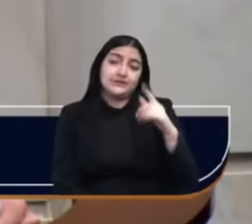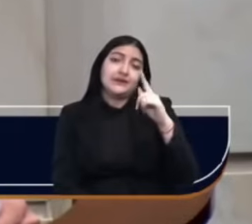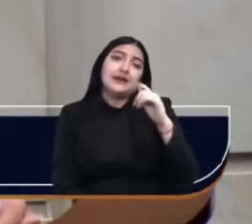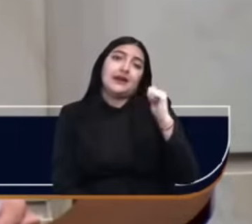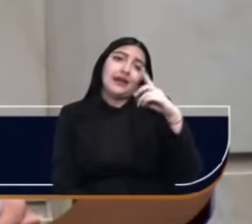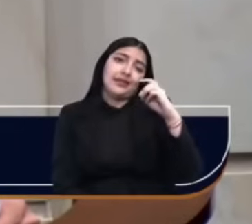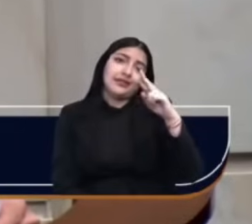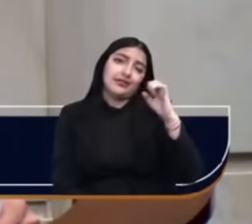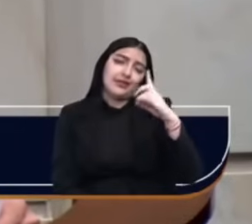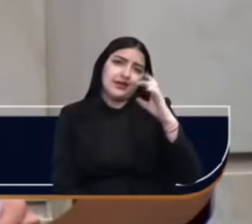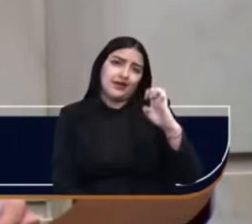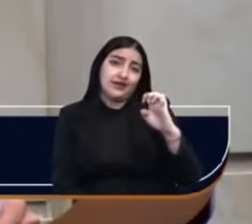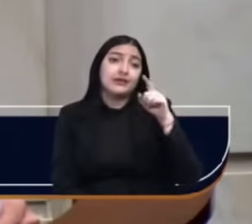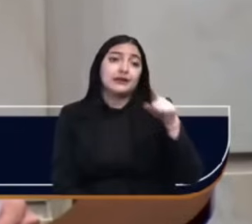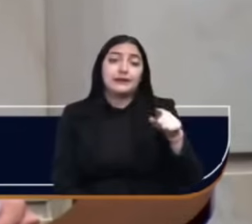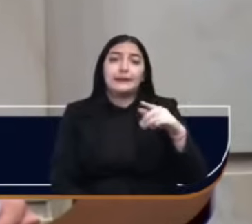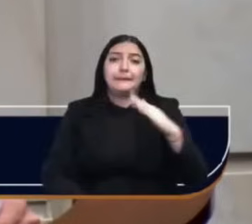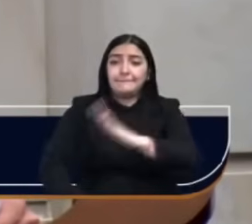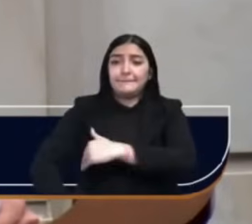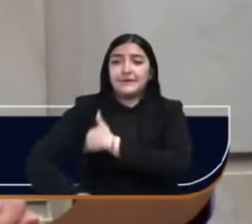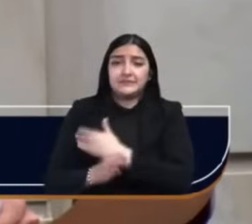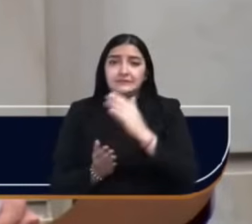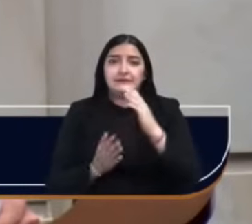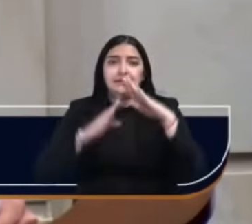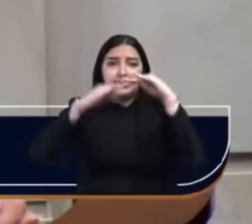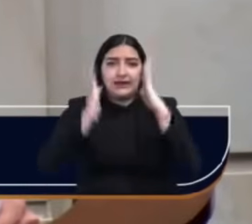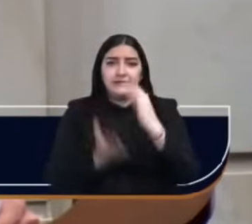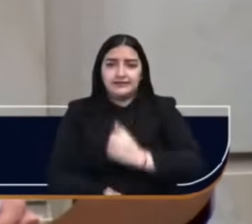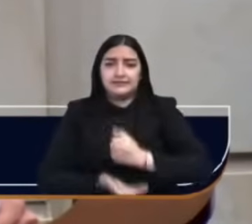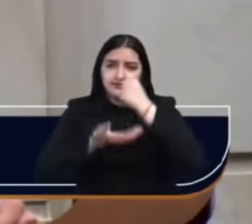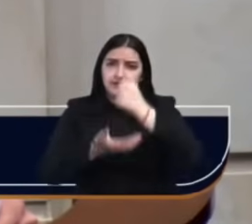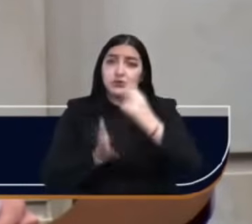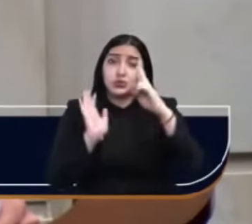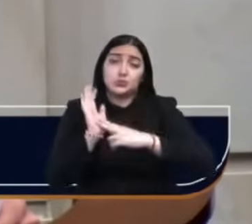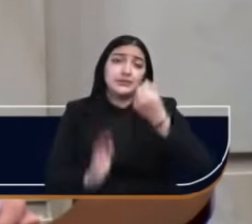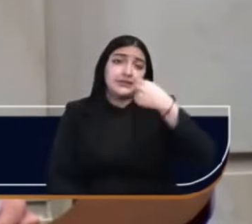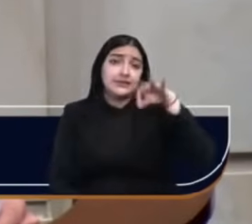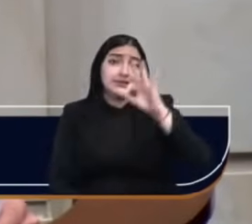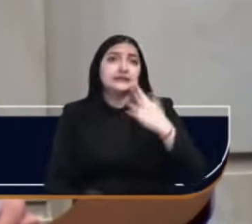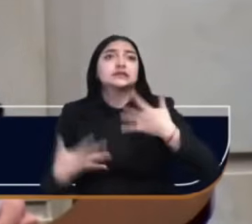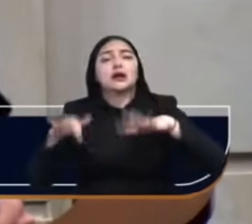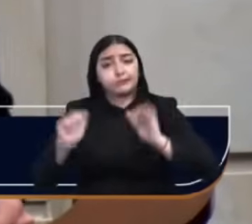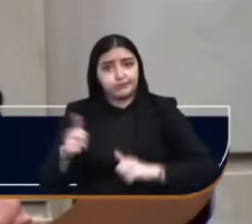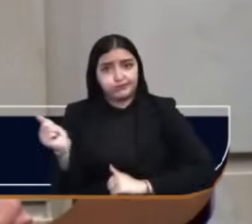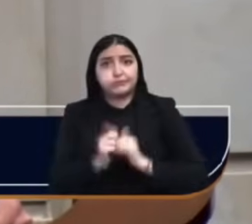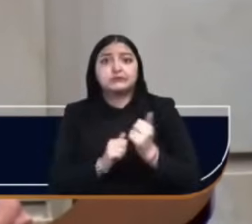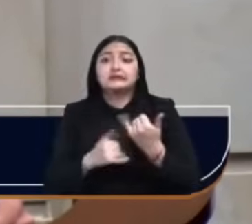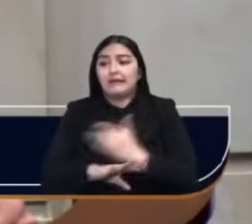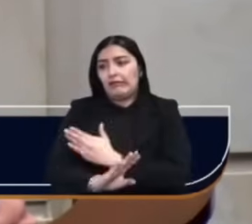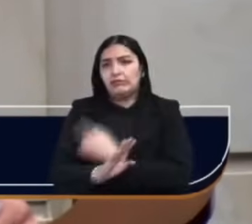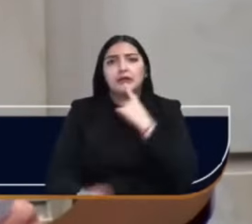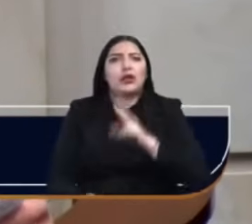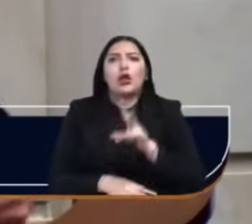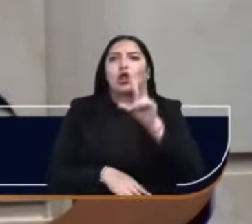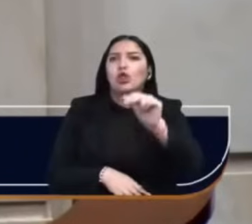Andrade, y ministro de Hacienda Mauricio Cárdenas, en el 2013 se aprobó, a pesar de que había sido negado